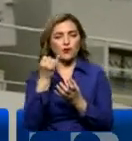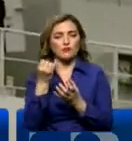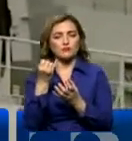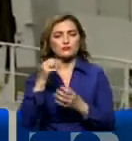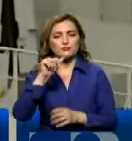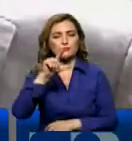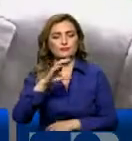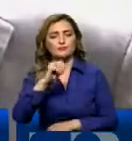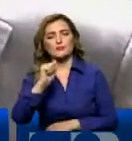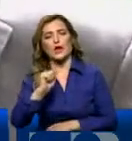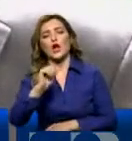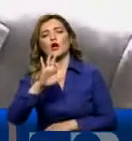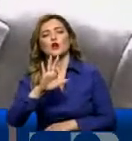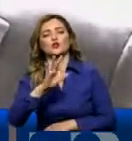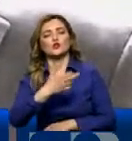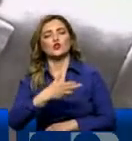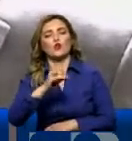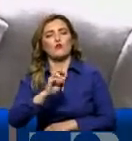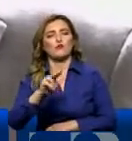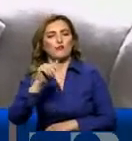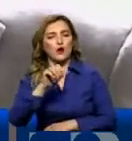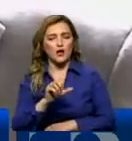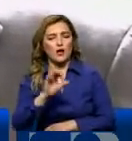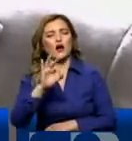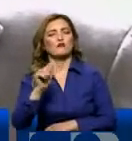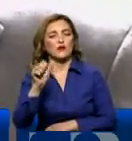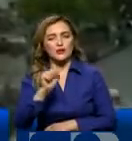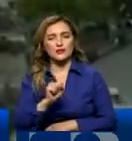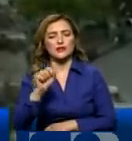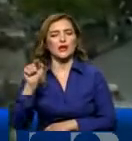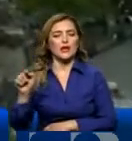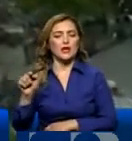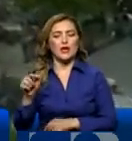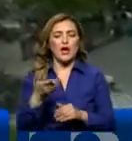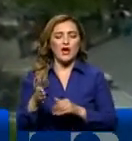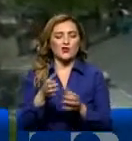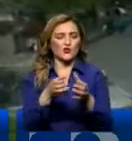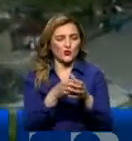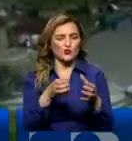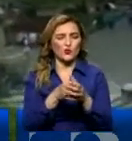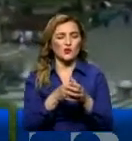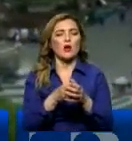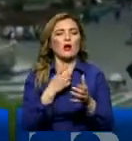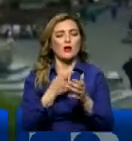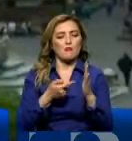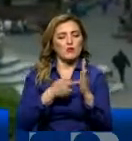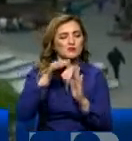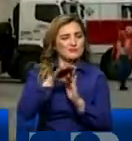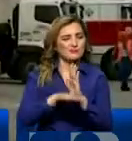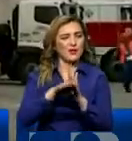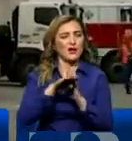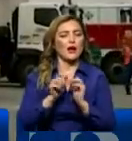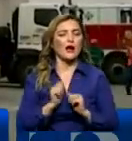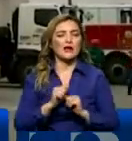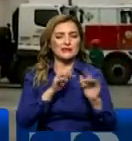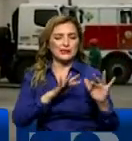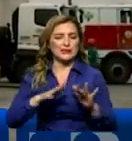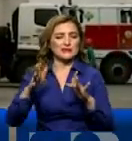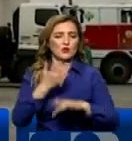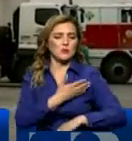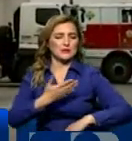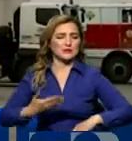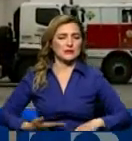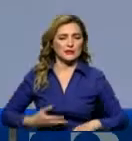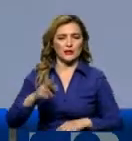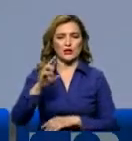Preferencias Arancelarias. El secretario de la Presidencia, Juan Sebastián Roldán, señaló que durante la visita del Consejo de Comercio e Inversiones, se tratará